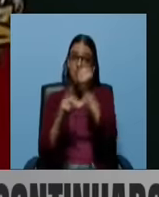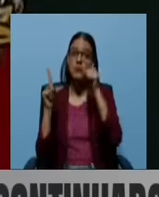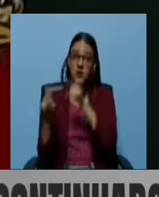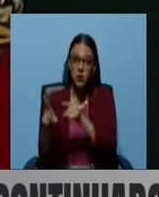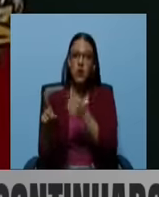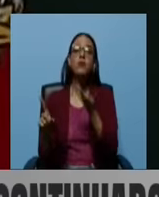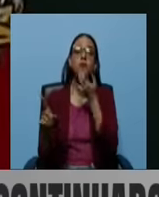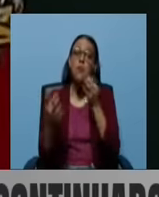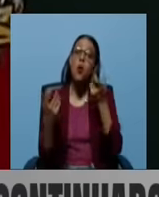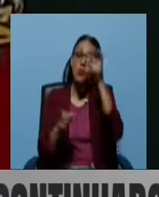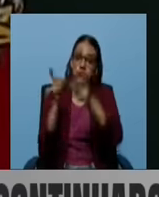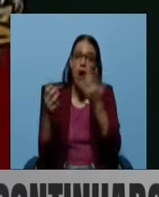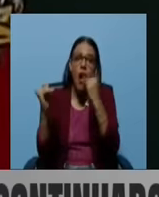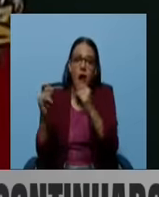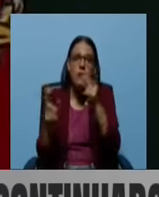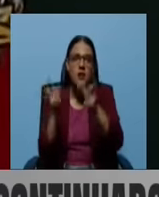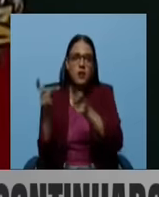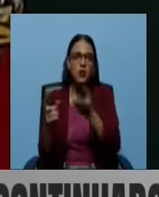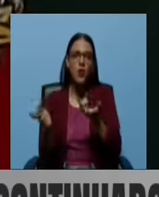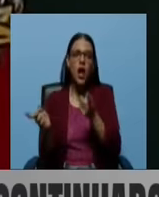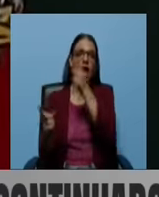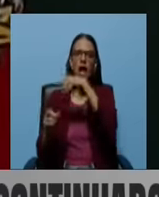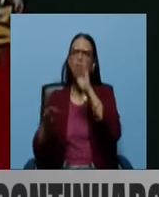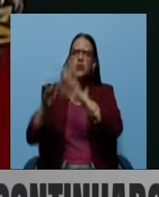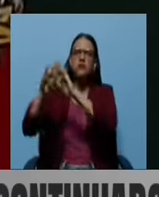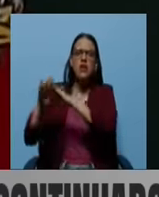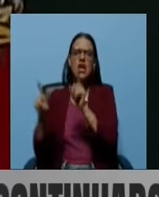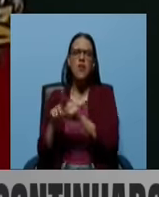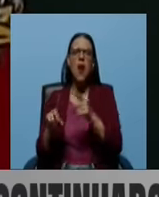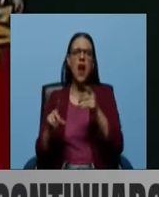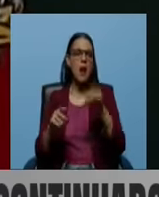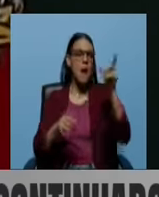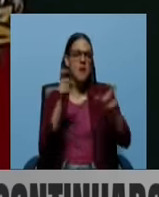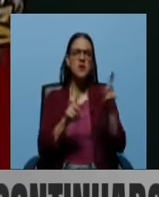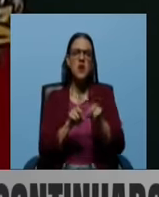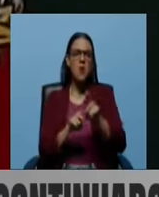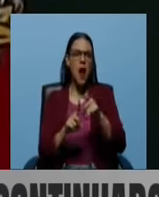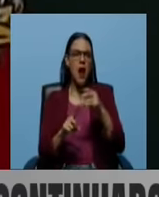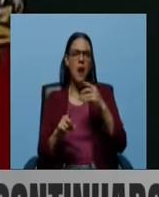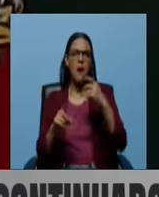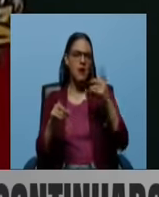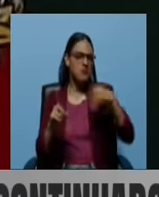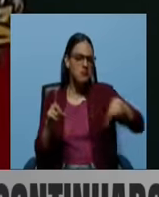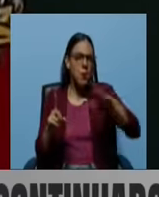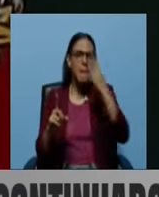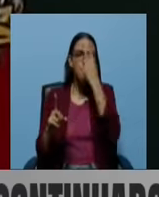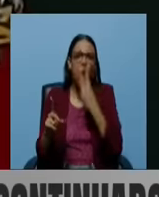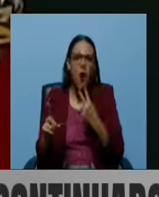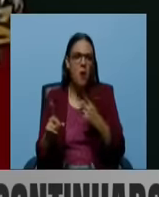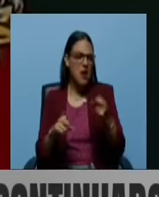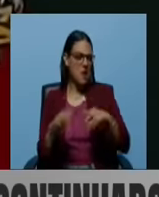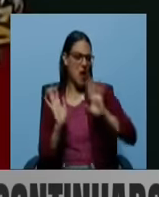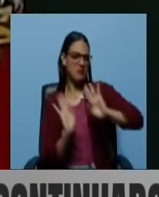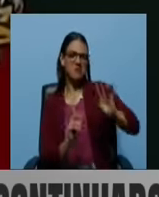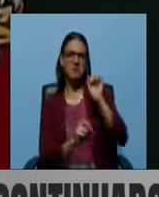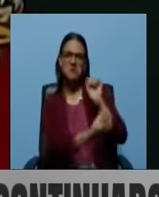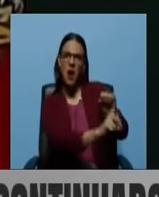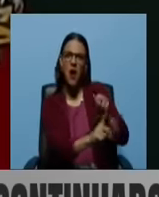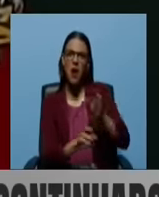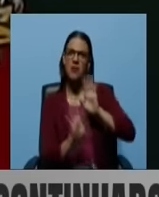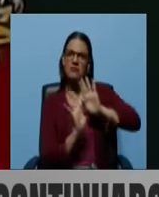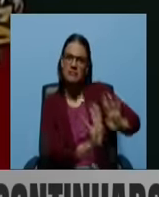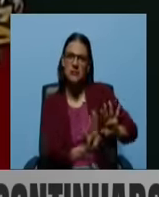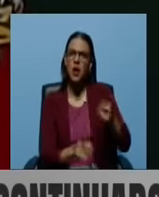alguien, como nos llaman ellos, pata en el suelo, camina por un sector donde no debe caminar